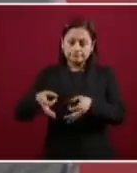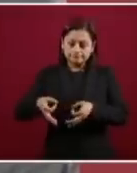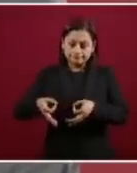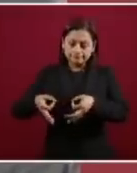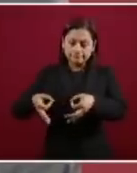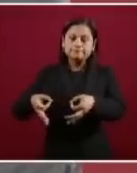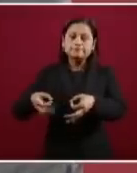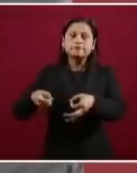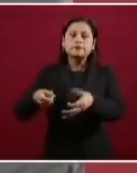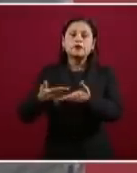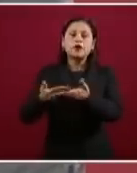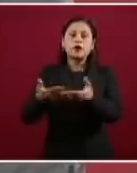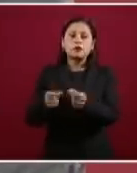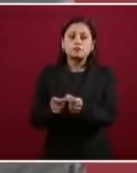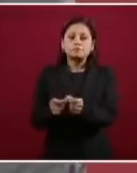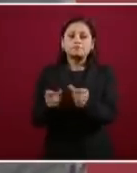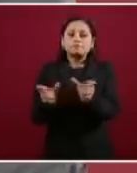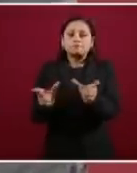capacidad,